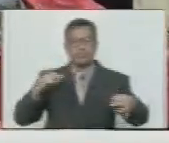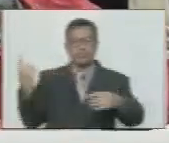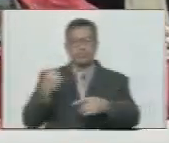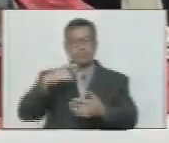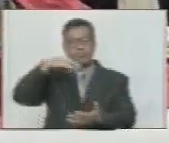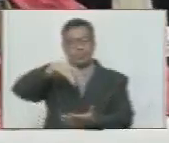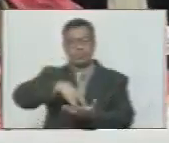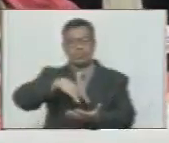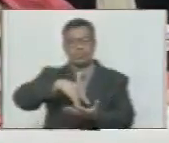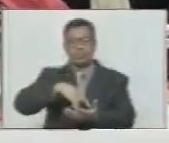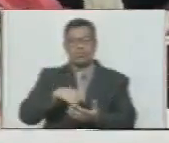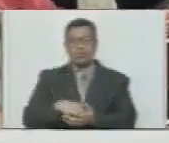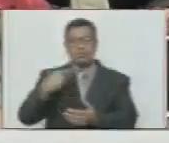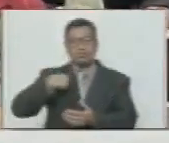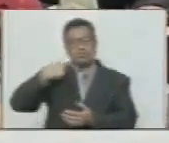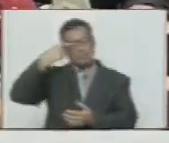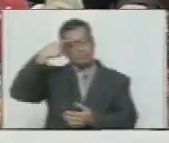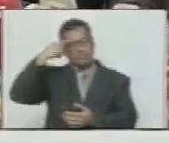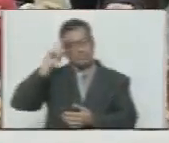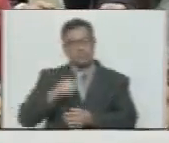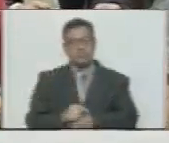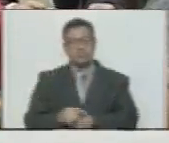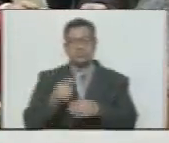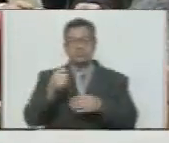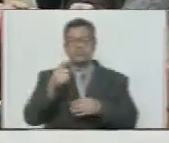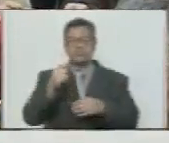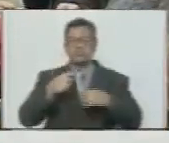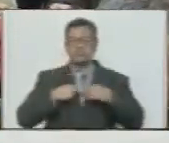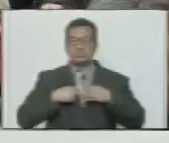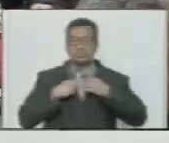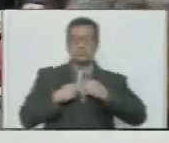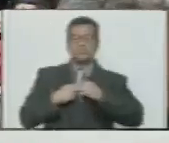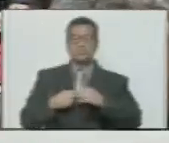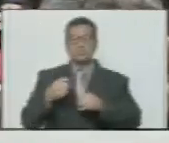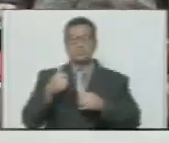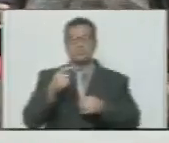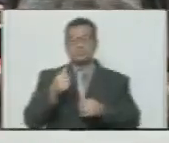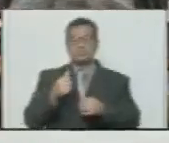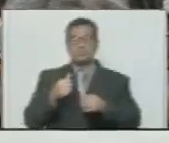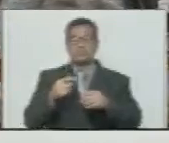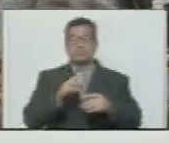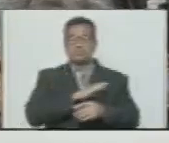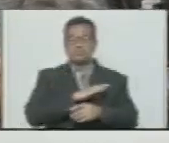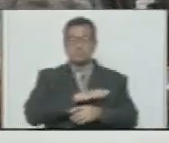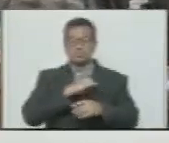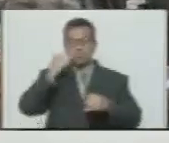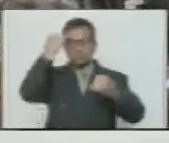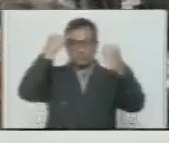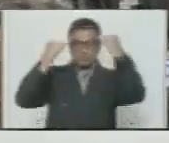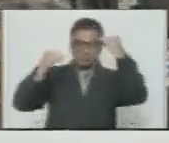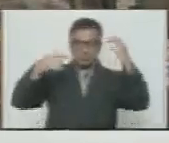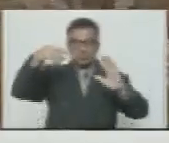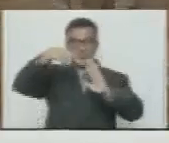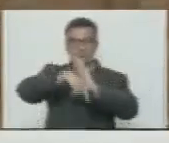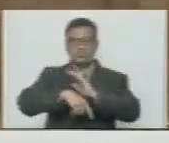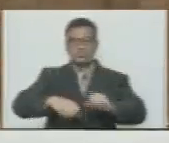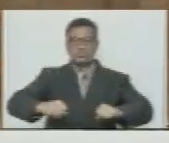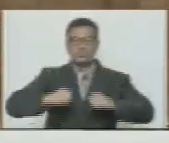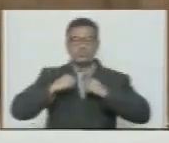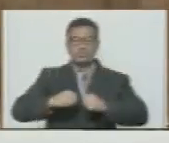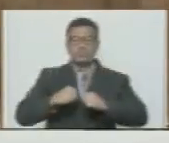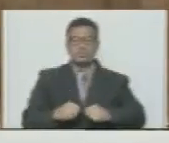Llegó a Carabobo quizás con muy poca ropa, con muy pocos bienes, pero con una idea profunda que